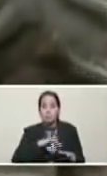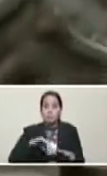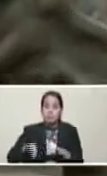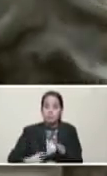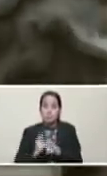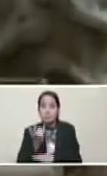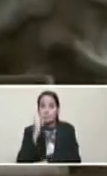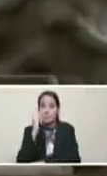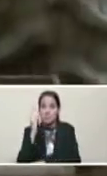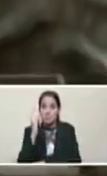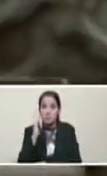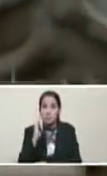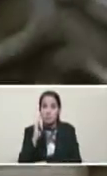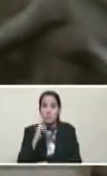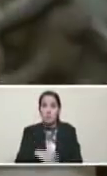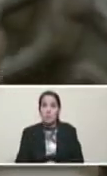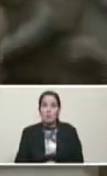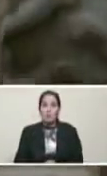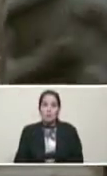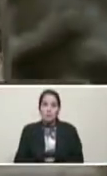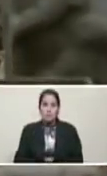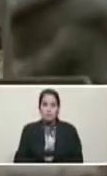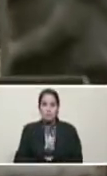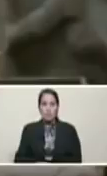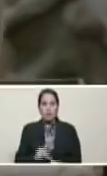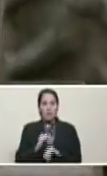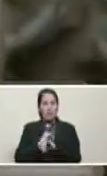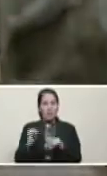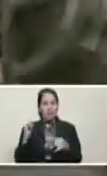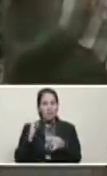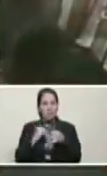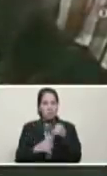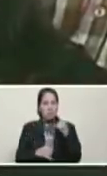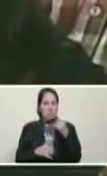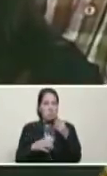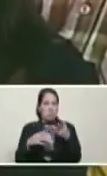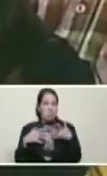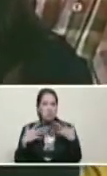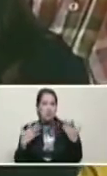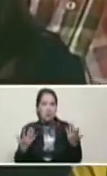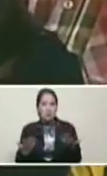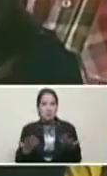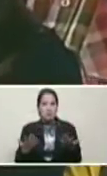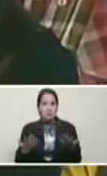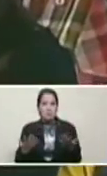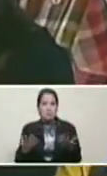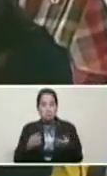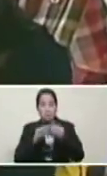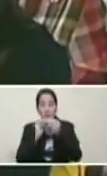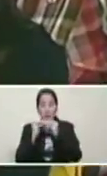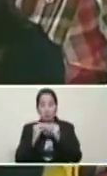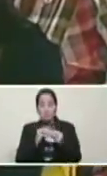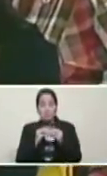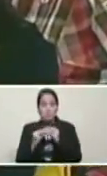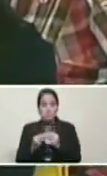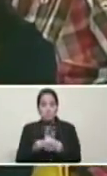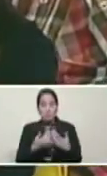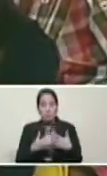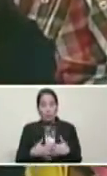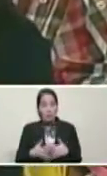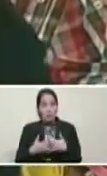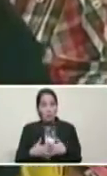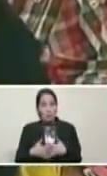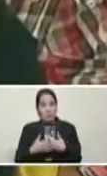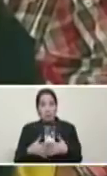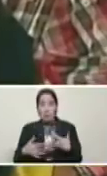último con el fin último mantener operativas las plantas que hemos